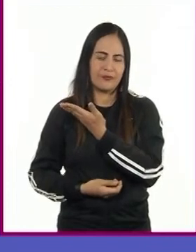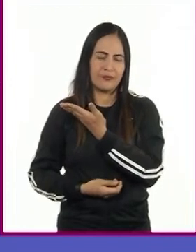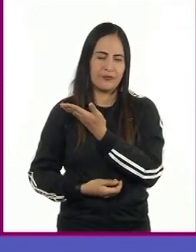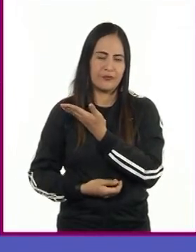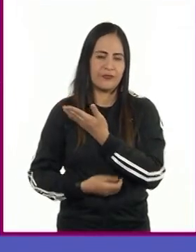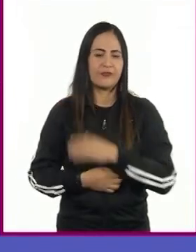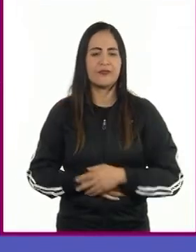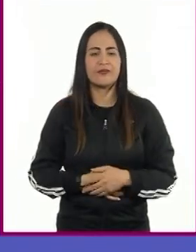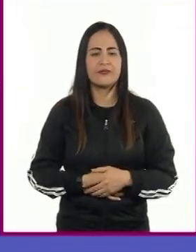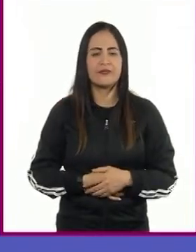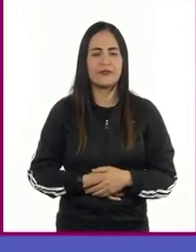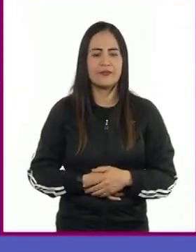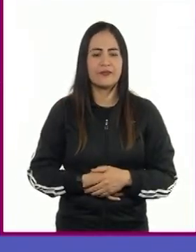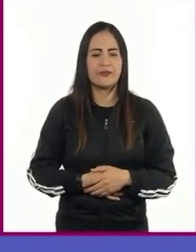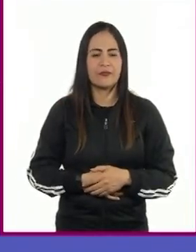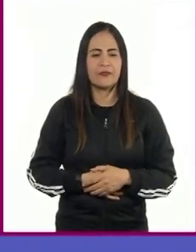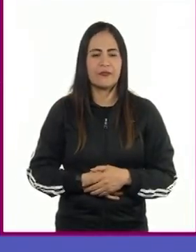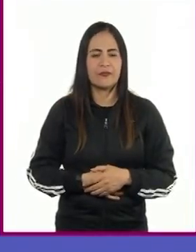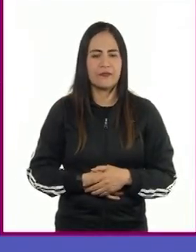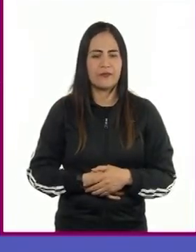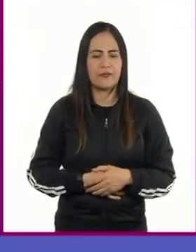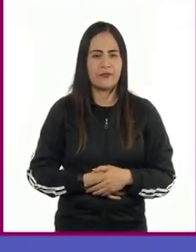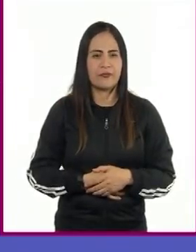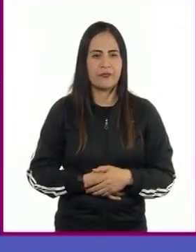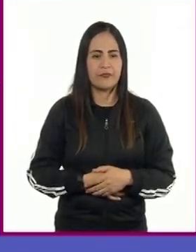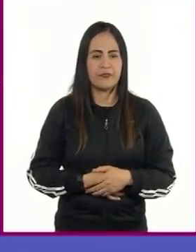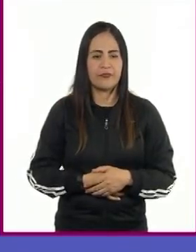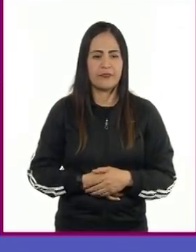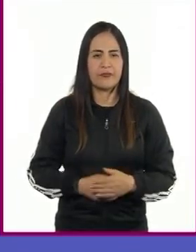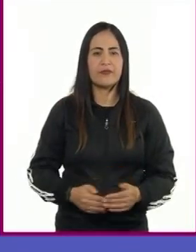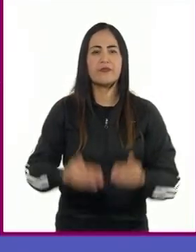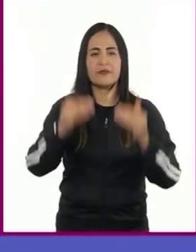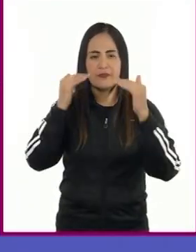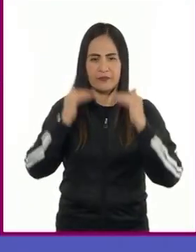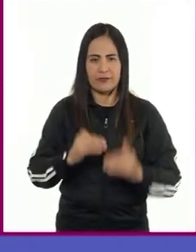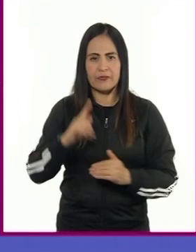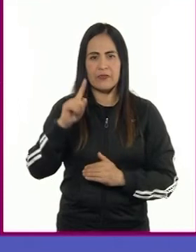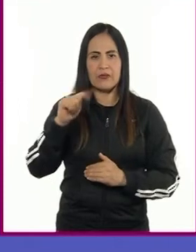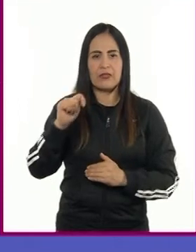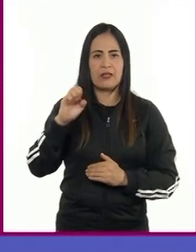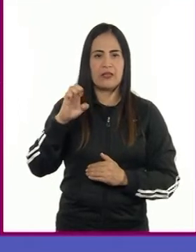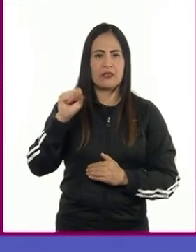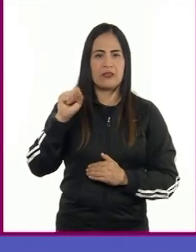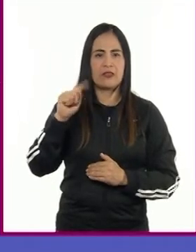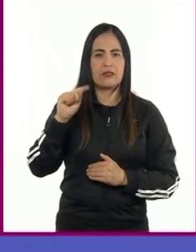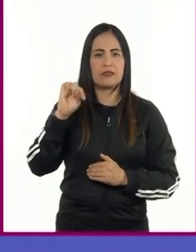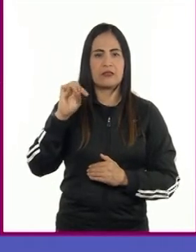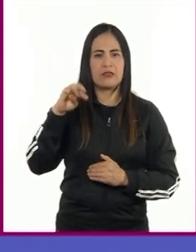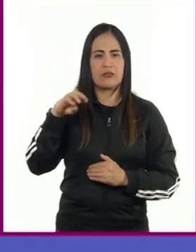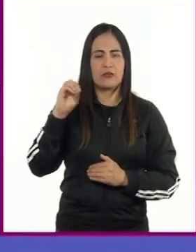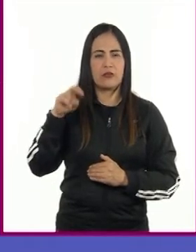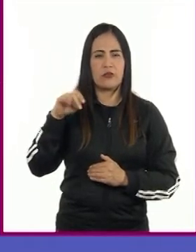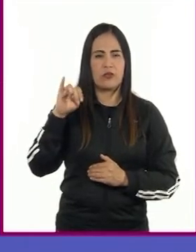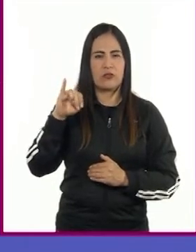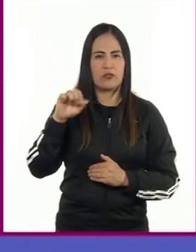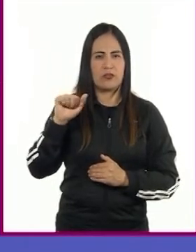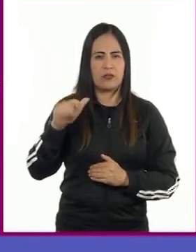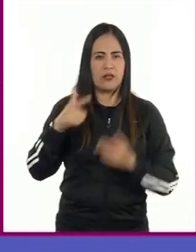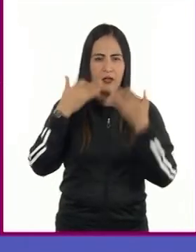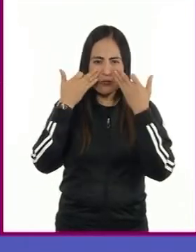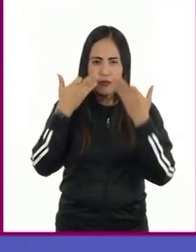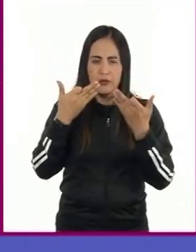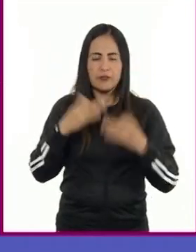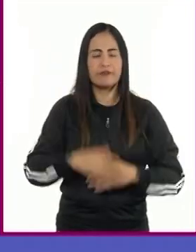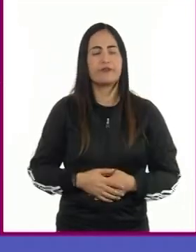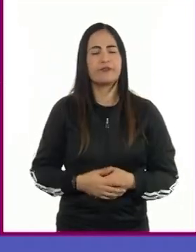incluyan referencias a otras fuentes o contengan datos que sustenten la información. Testimonial. Se integra por el conocimiento y las